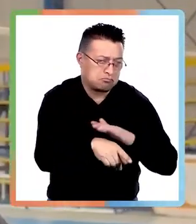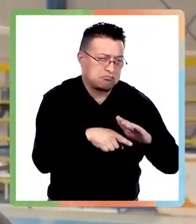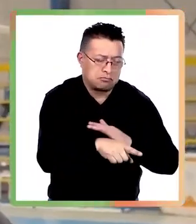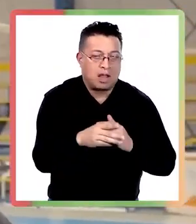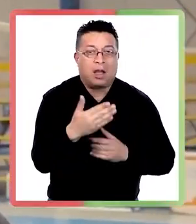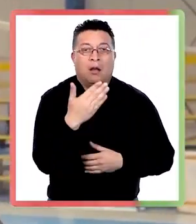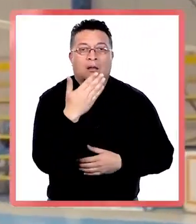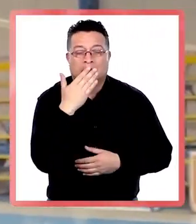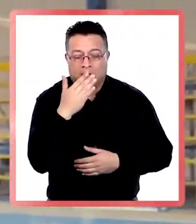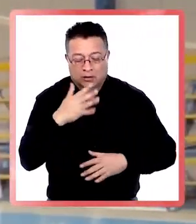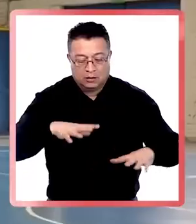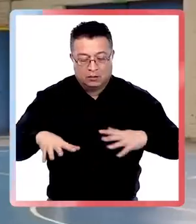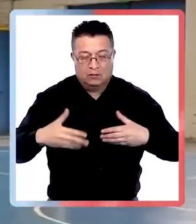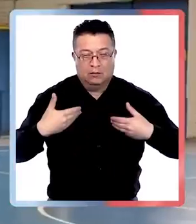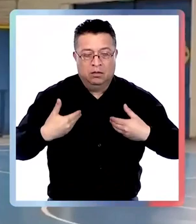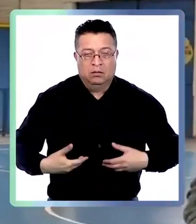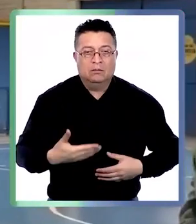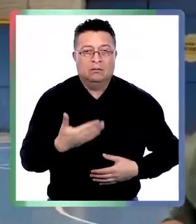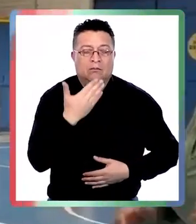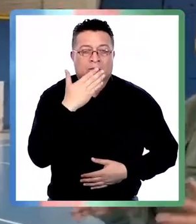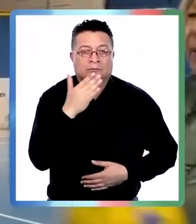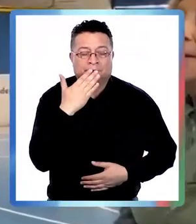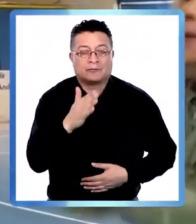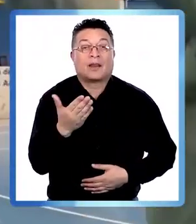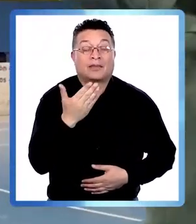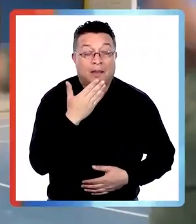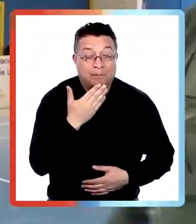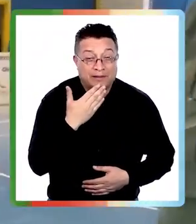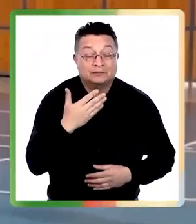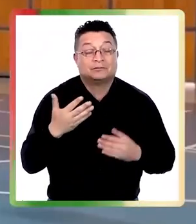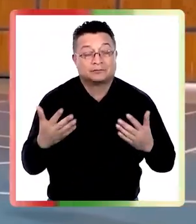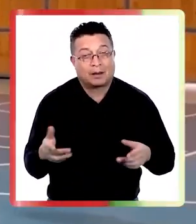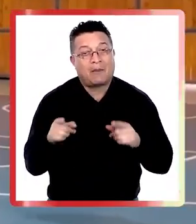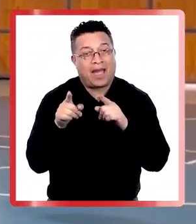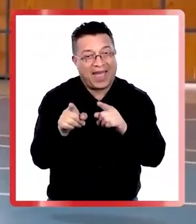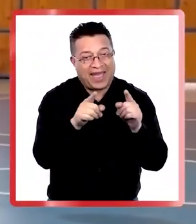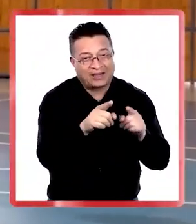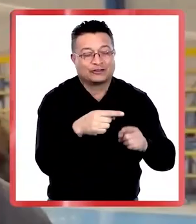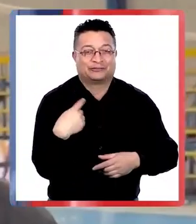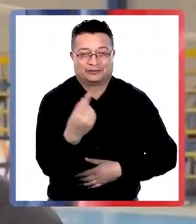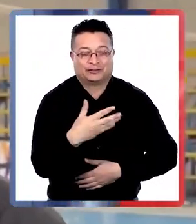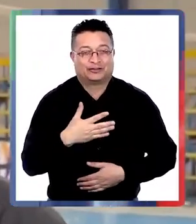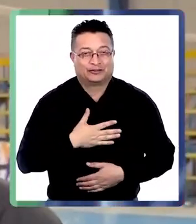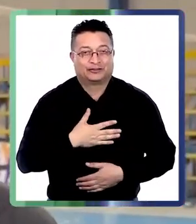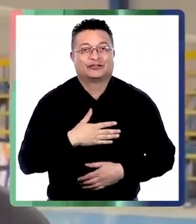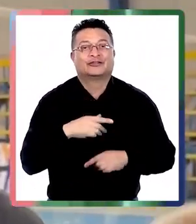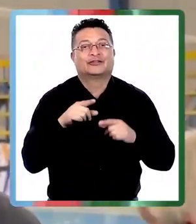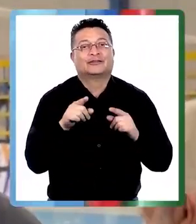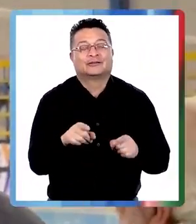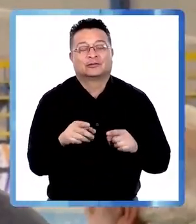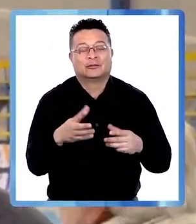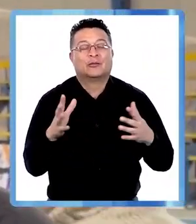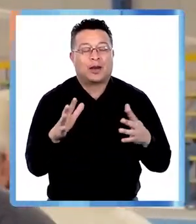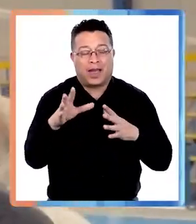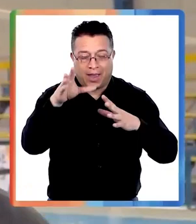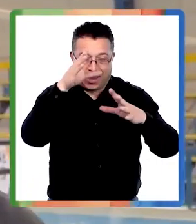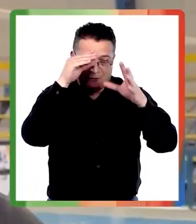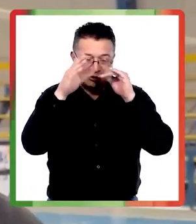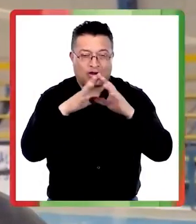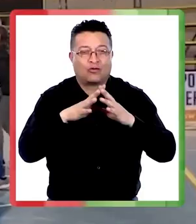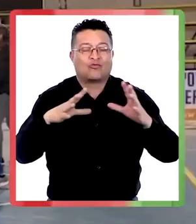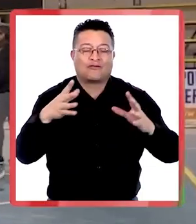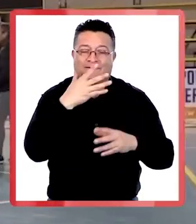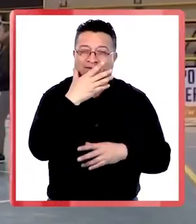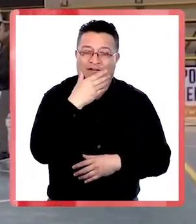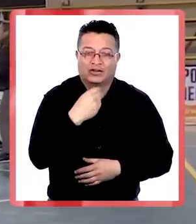les ha gustado, han mejorado su actitud física, ¿no es cierto?, también. Así que para ellos, para nosotros y para ellos, ¿no es cierto?, ha sido